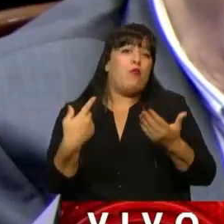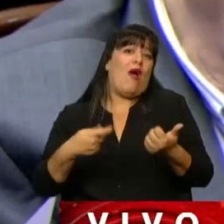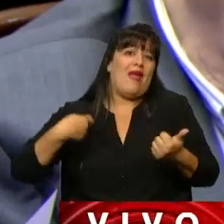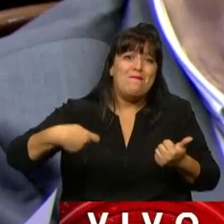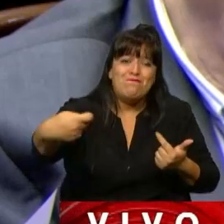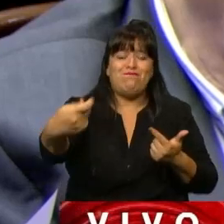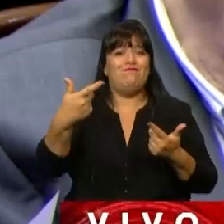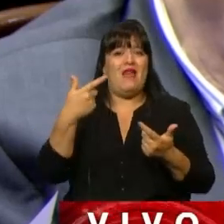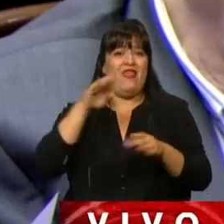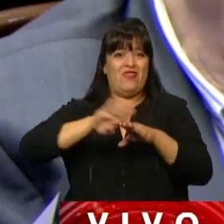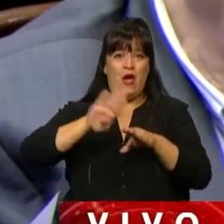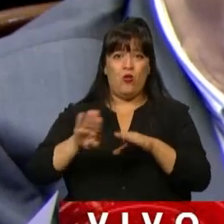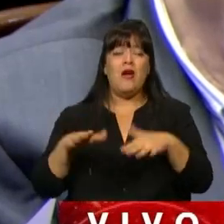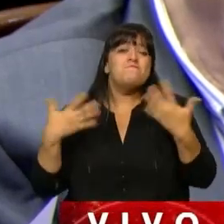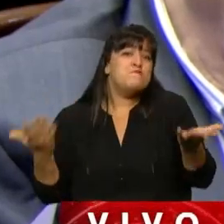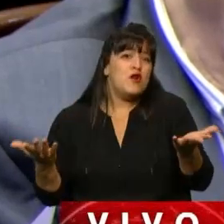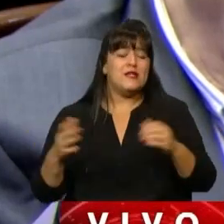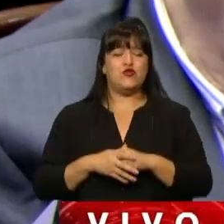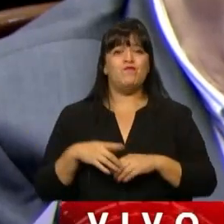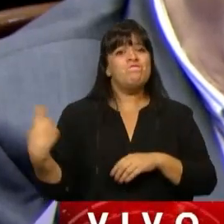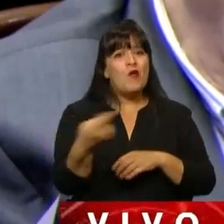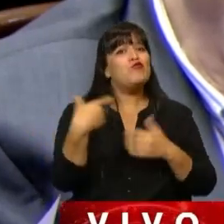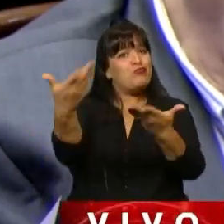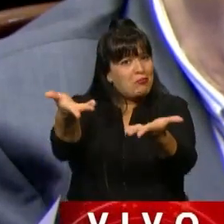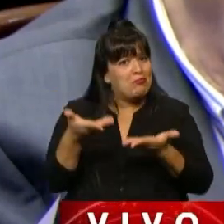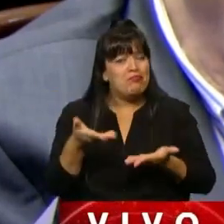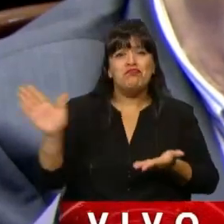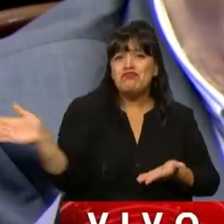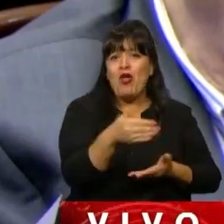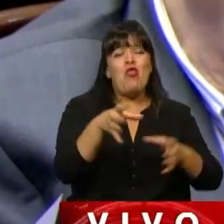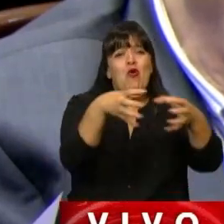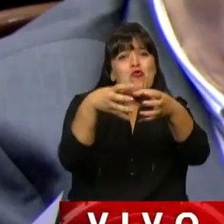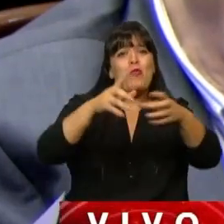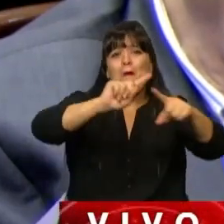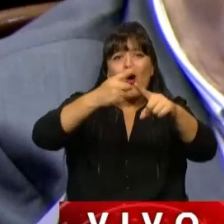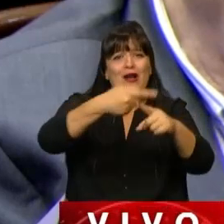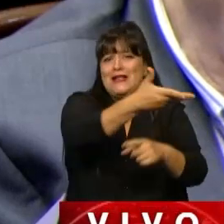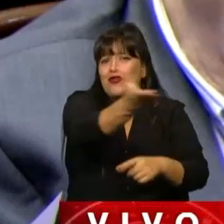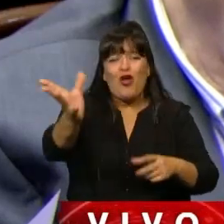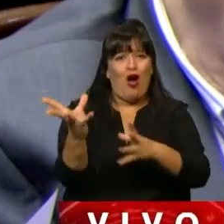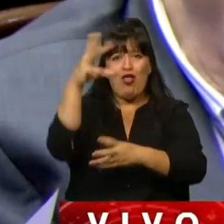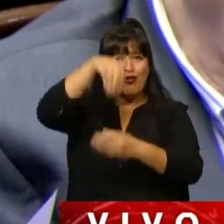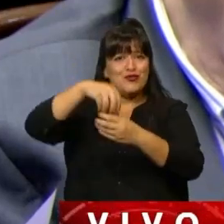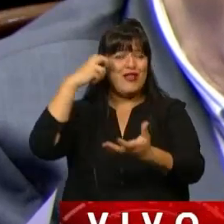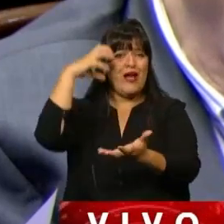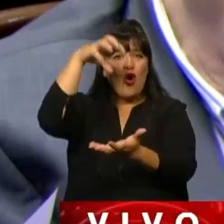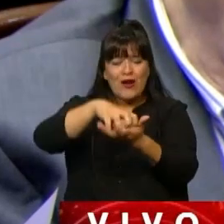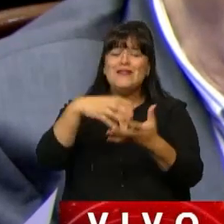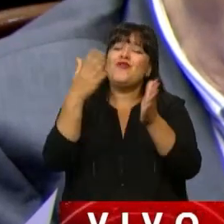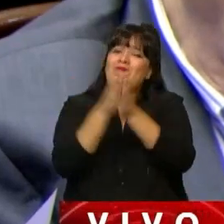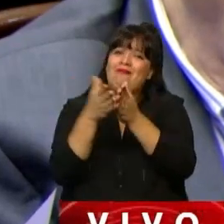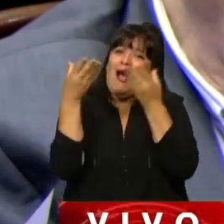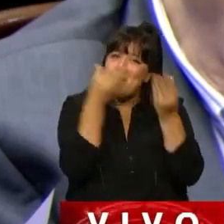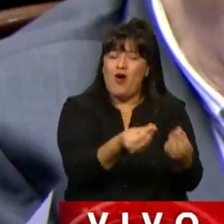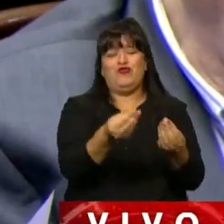esta deuda. Por lo tanto, invitamos a todos los espacios políticos que componen esta Cámara a